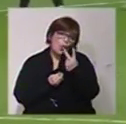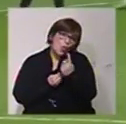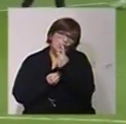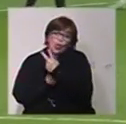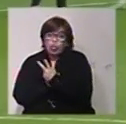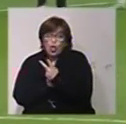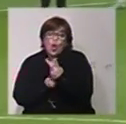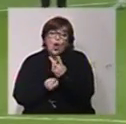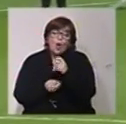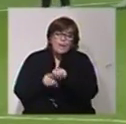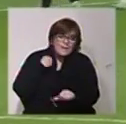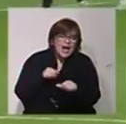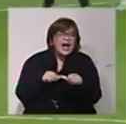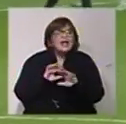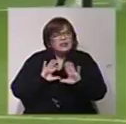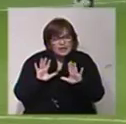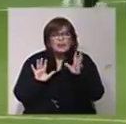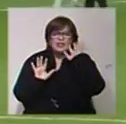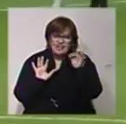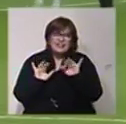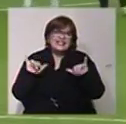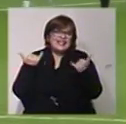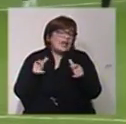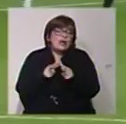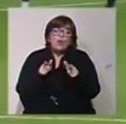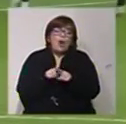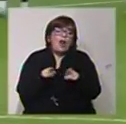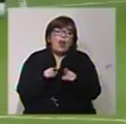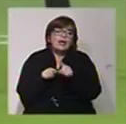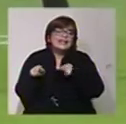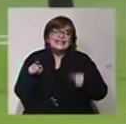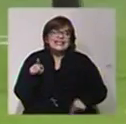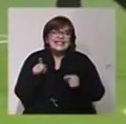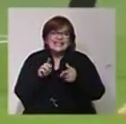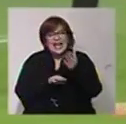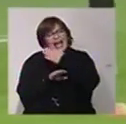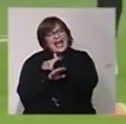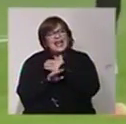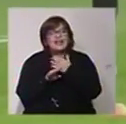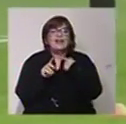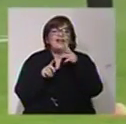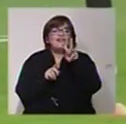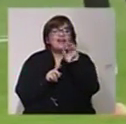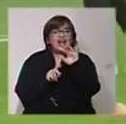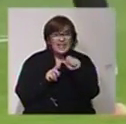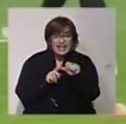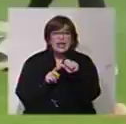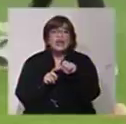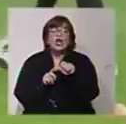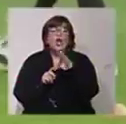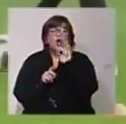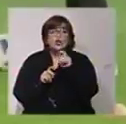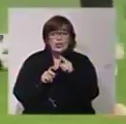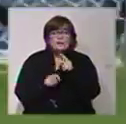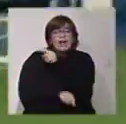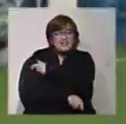lesión o algo, pero el equipo más o menos es la China Cup, como hablábamos con el Sapo recién, que va a jugar Guillermo Varela, José Madiego Godín, y va a estar el pelado Cáceres,